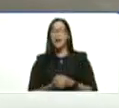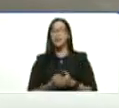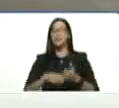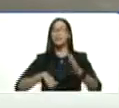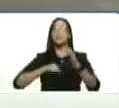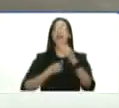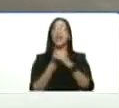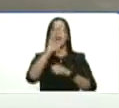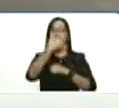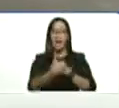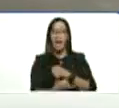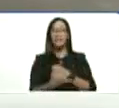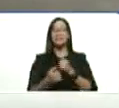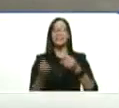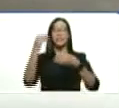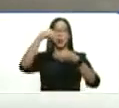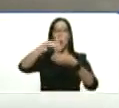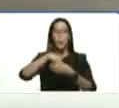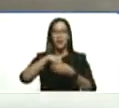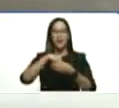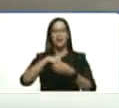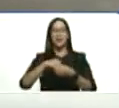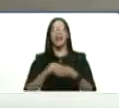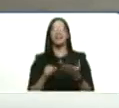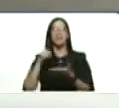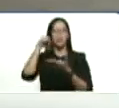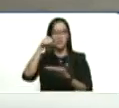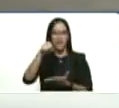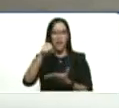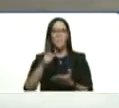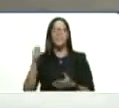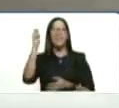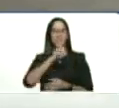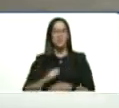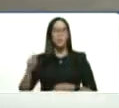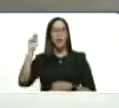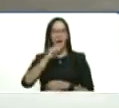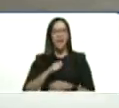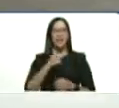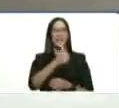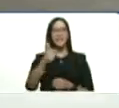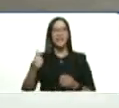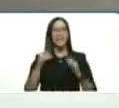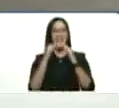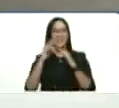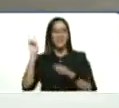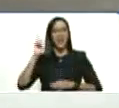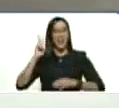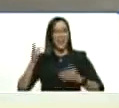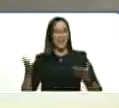Nutrivida, que se incorporará a los CLAP mensualmente en cada hogar de Venezuela.